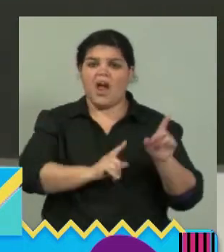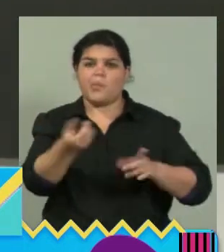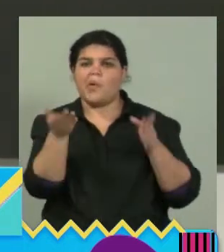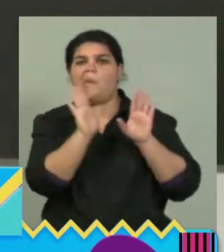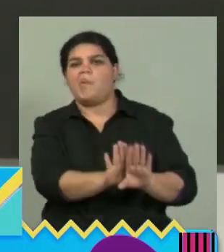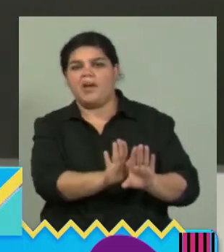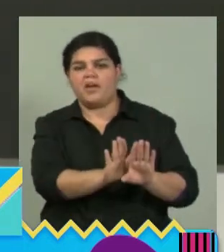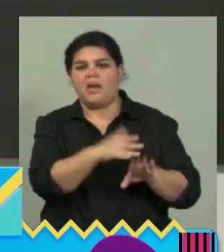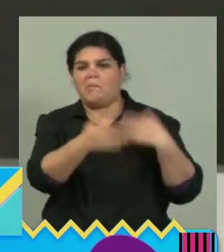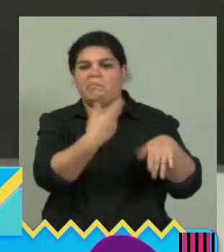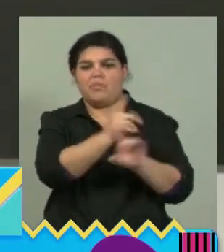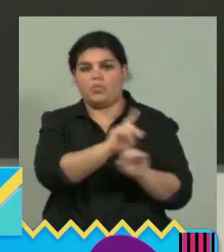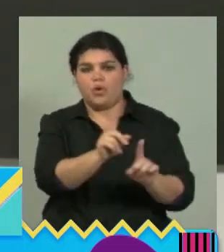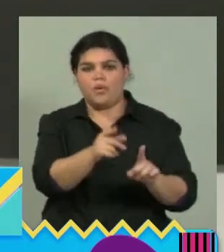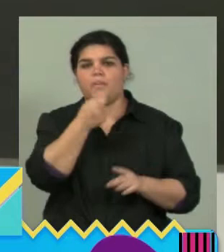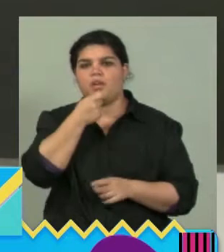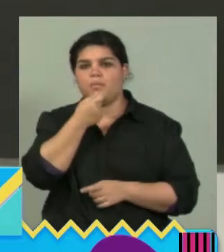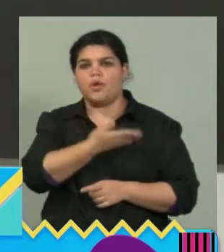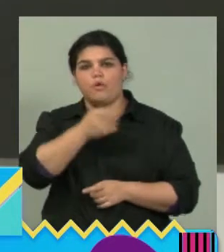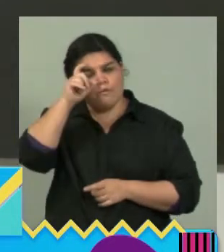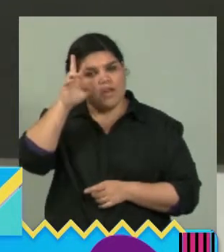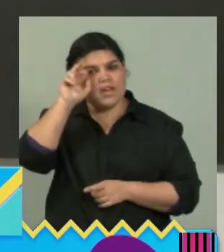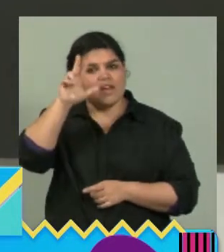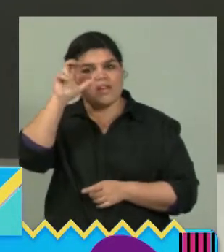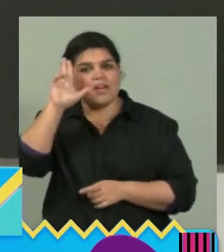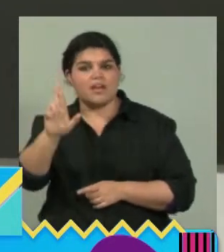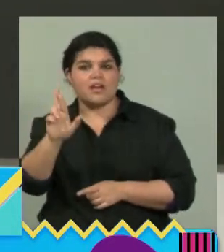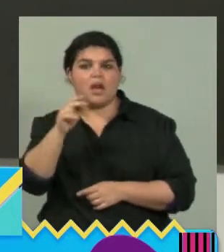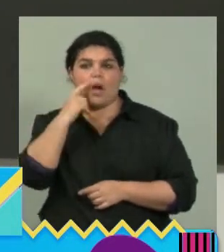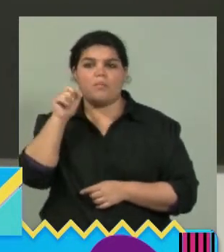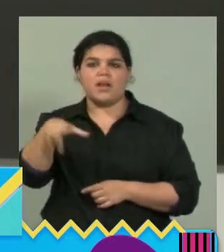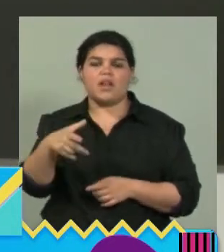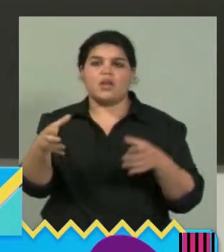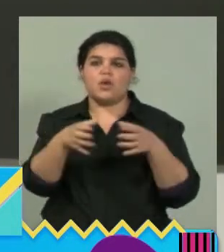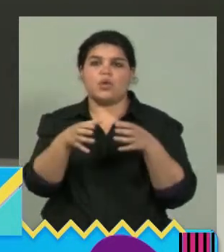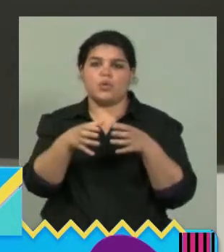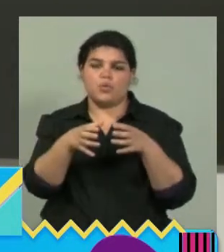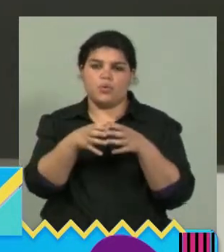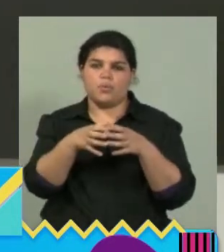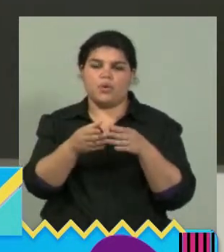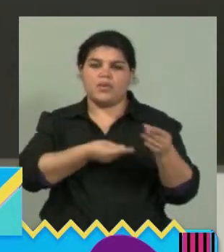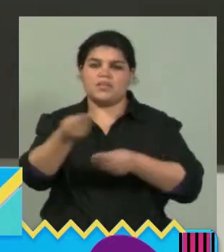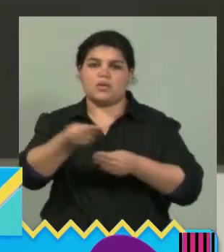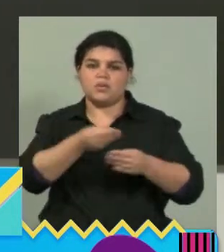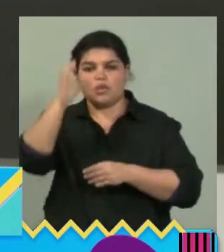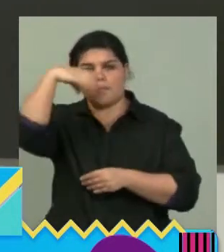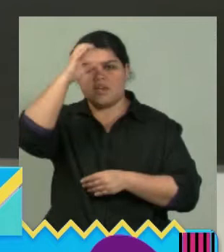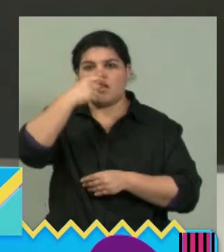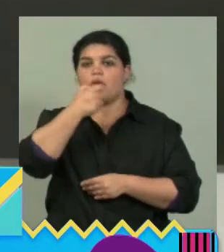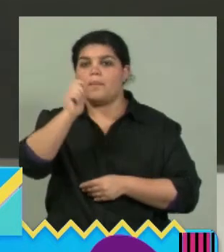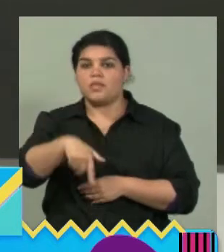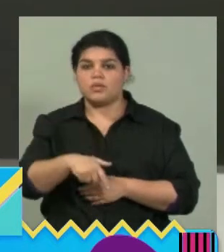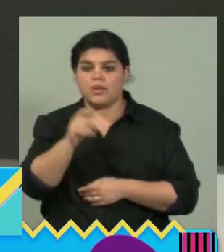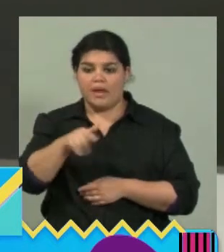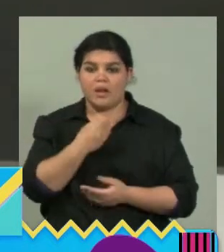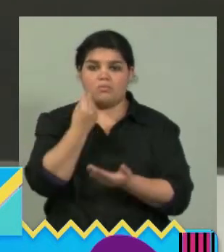Han salido, por ejemplo, Carlos Ferrer, que es de la Cámara de Servicios Mineros de Mendoza, a decir que, bueno, que